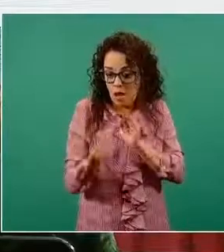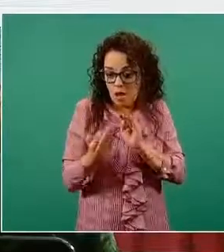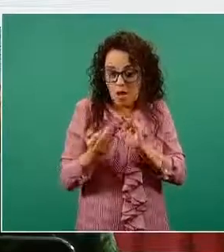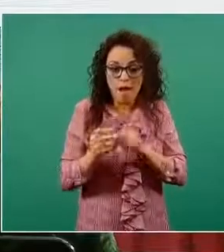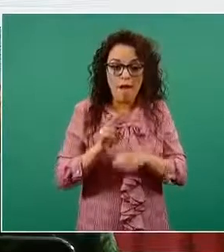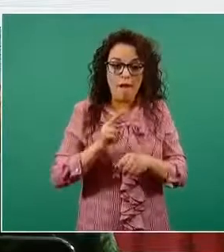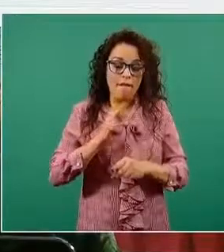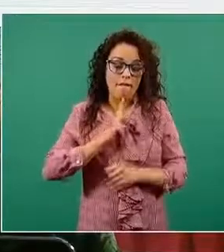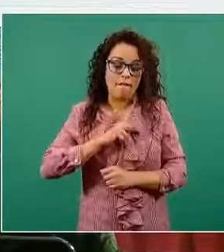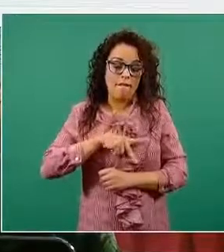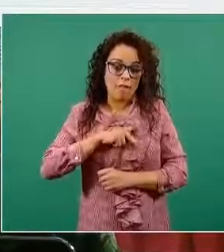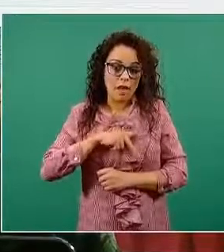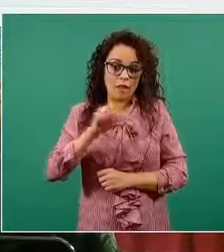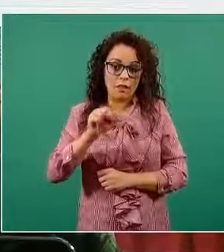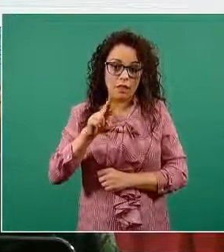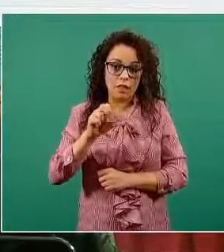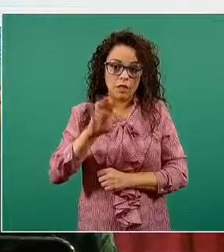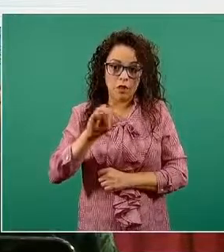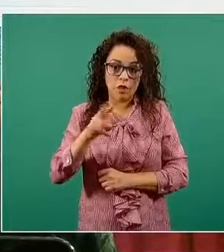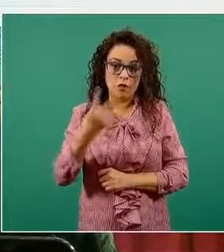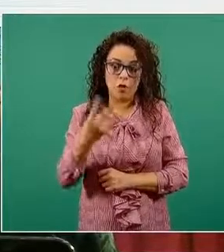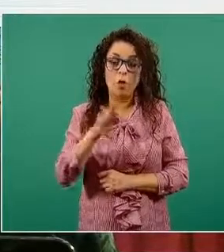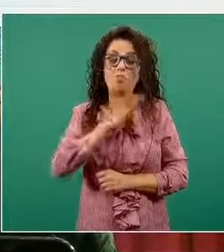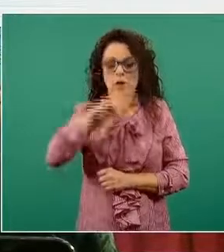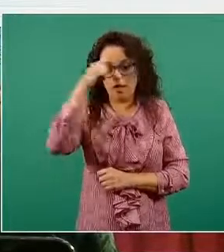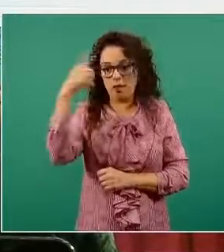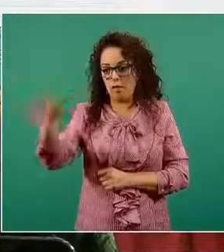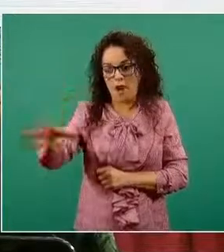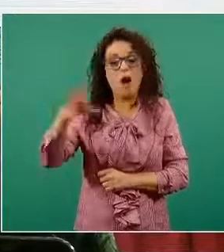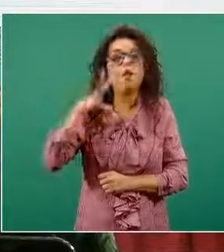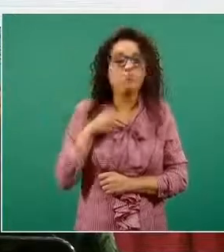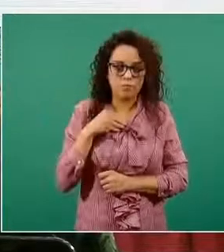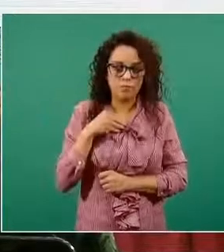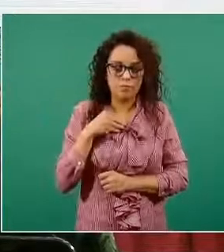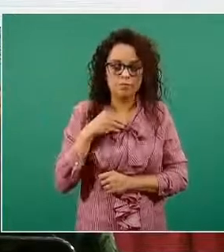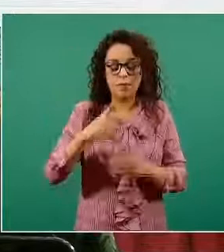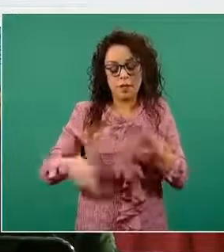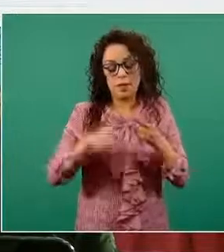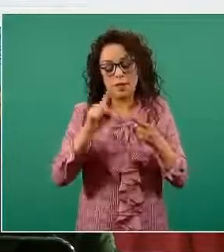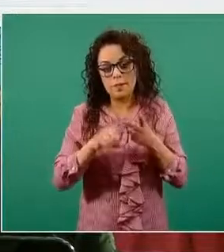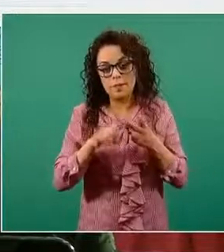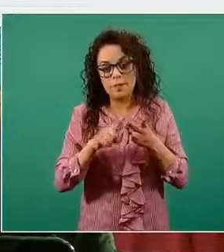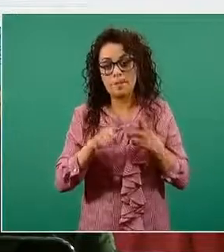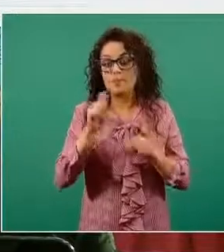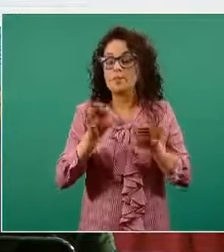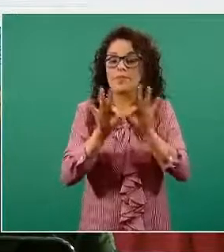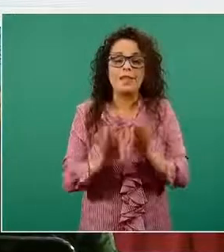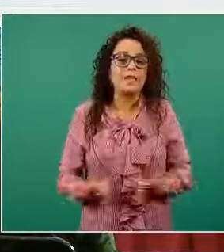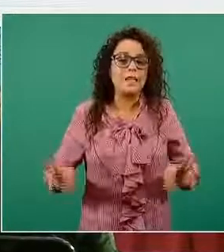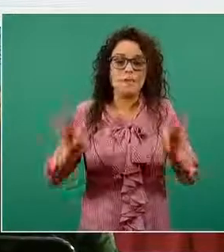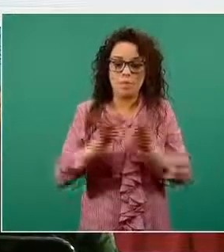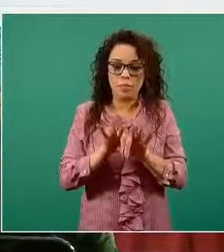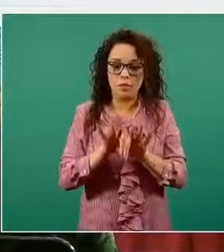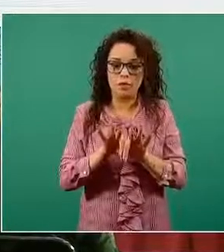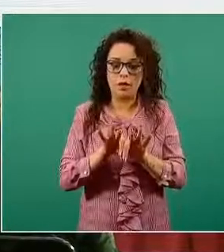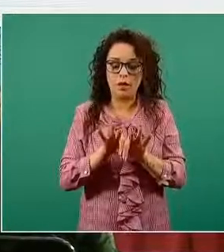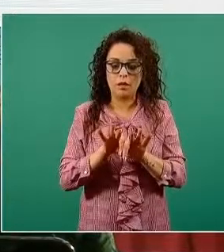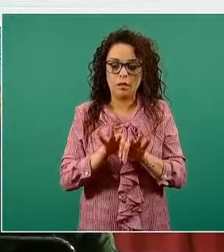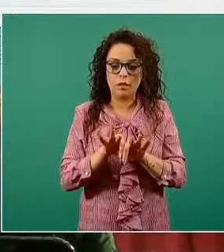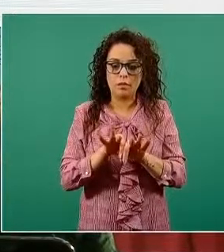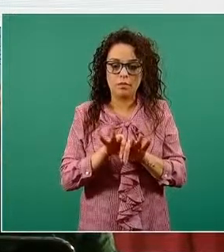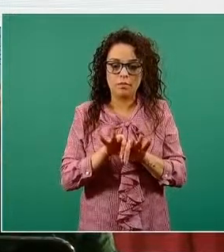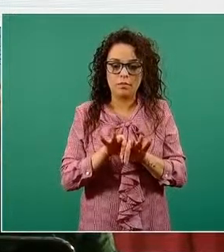la probabilidad de contagio, pero por el otro, lo que es fundamental y es lo que define a la primera línea, que es la